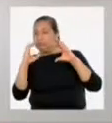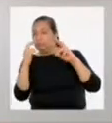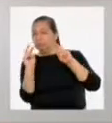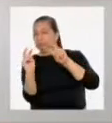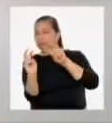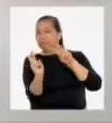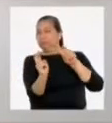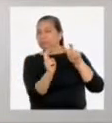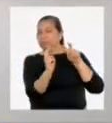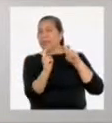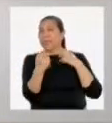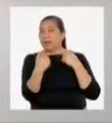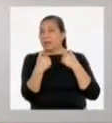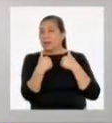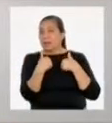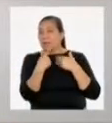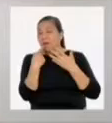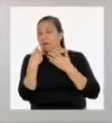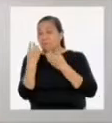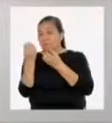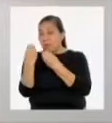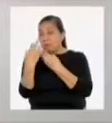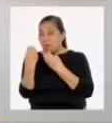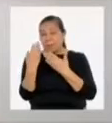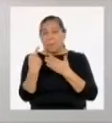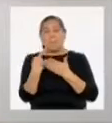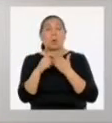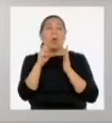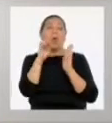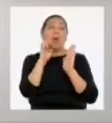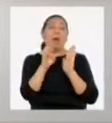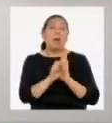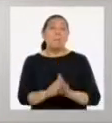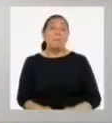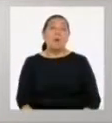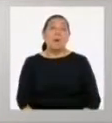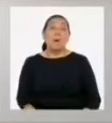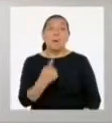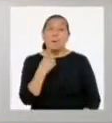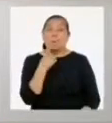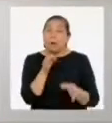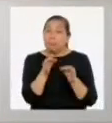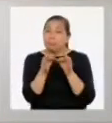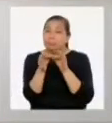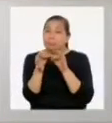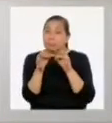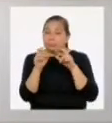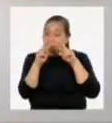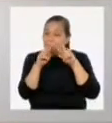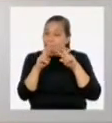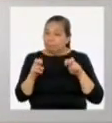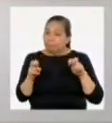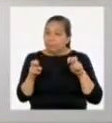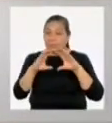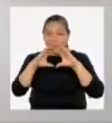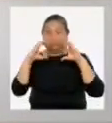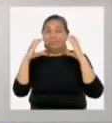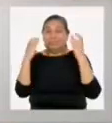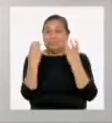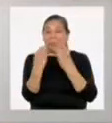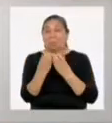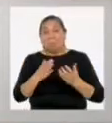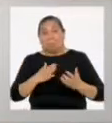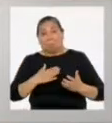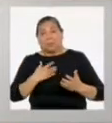la cerámica, obtenemos dicha información. Por ejemplo, para describir y analizar un